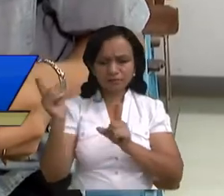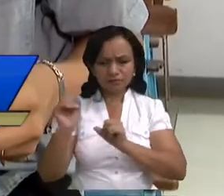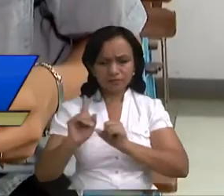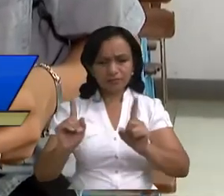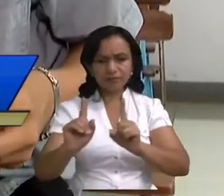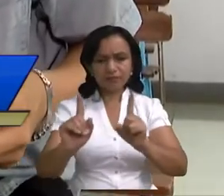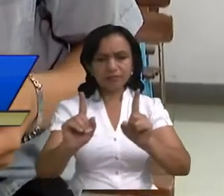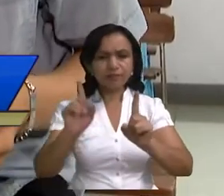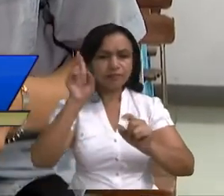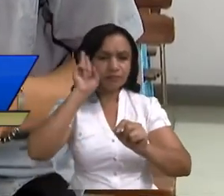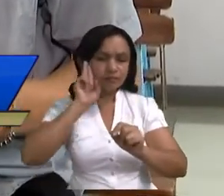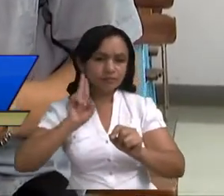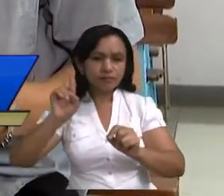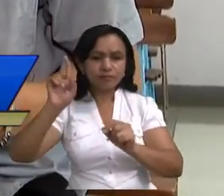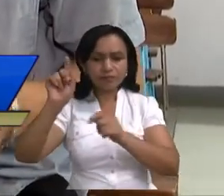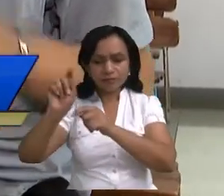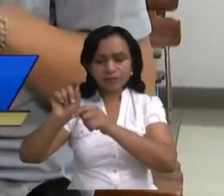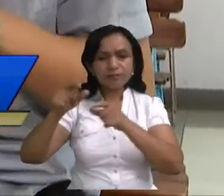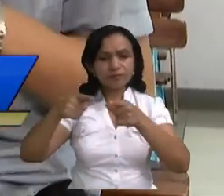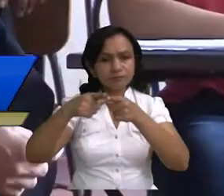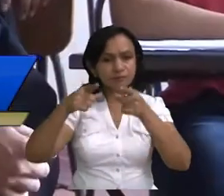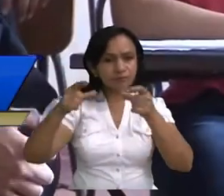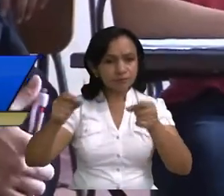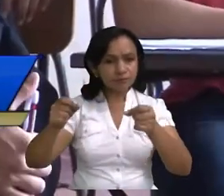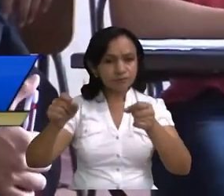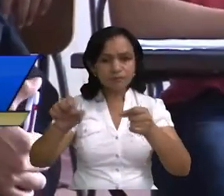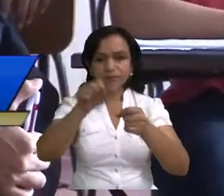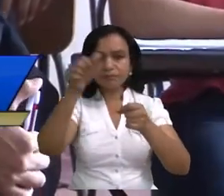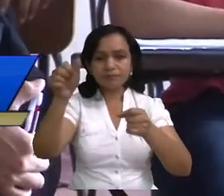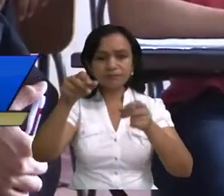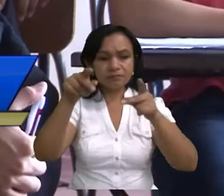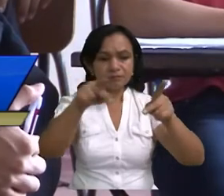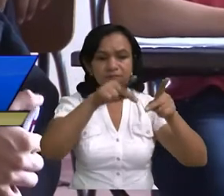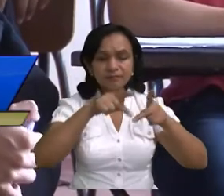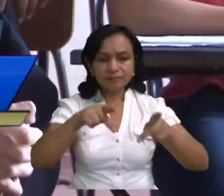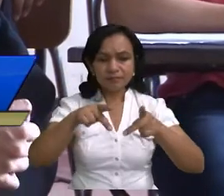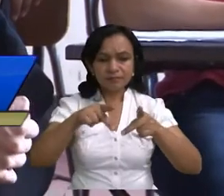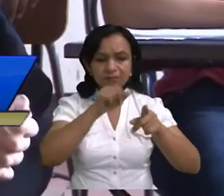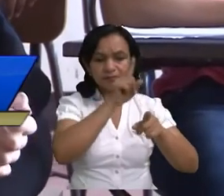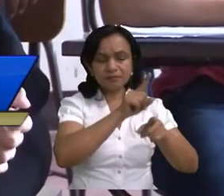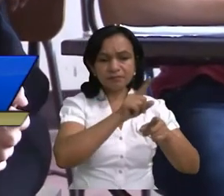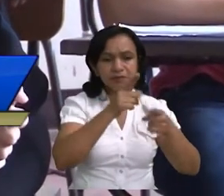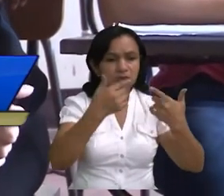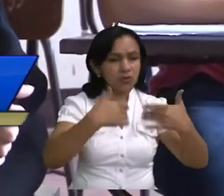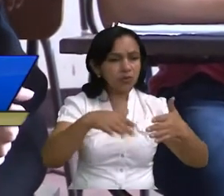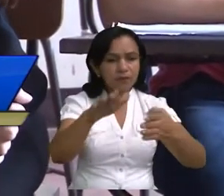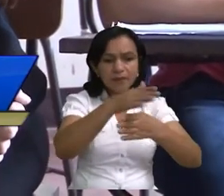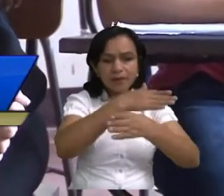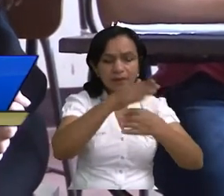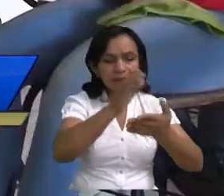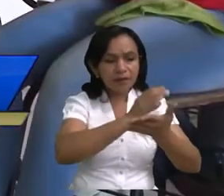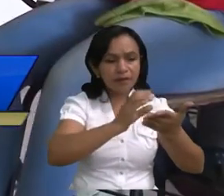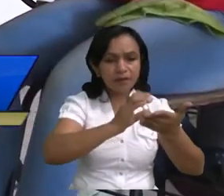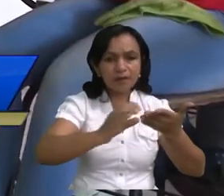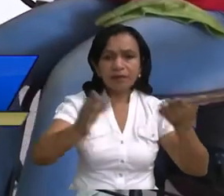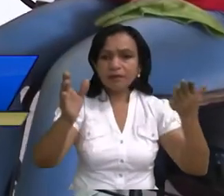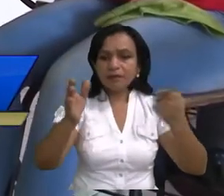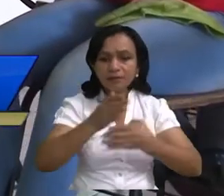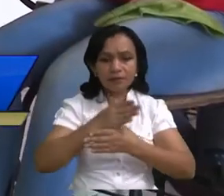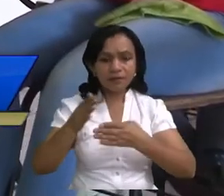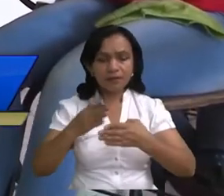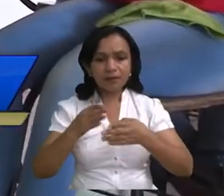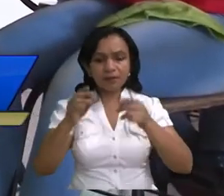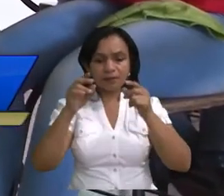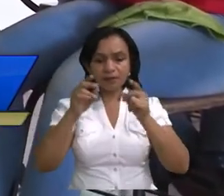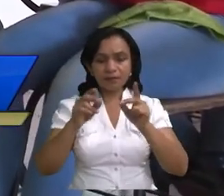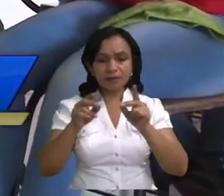Por ejemplo, en la UNAM Managua han competido con los bachilleres que van de los distintos colegios de las zonas urbanas, y